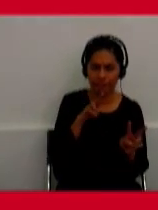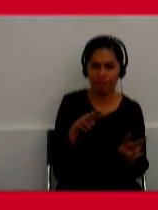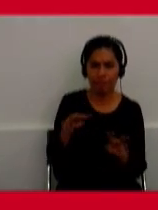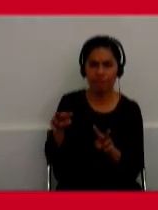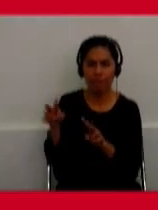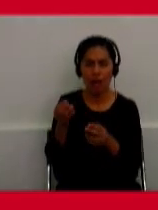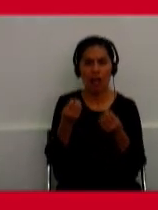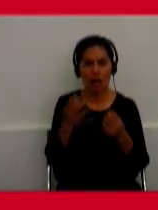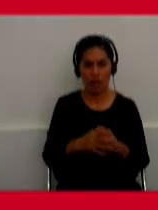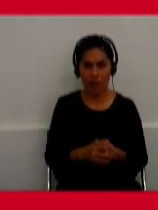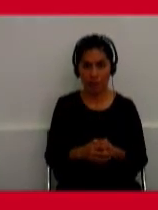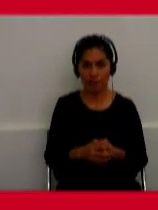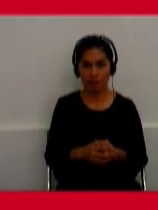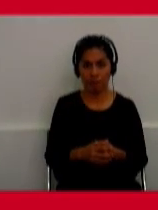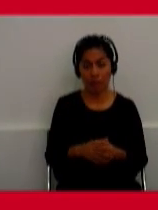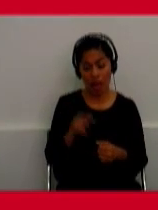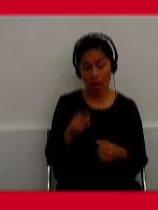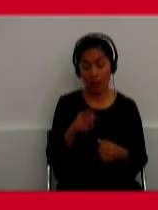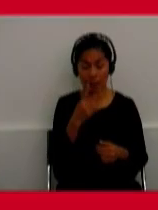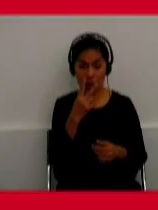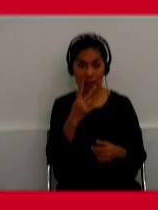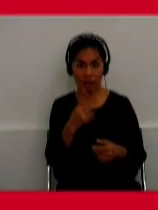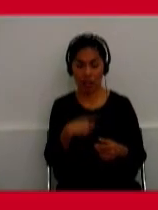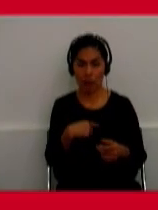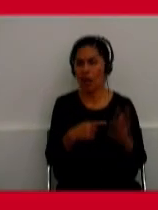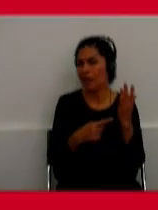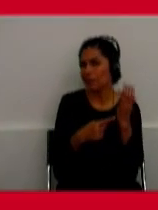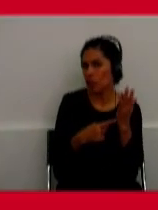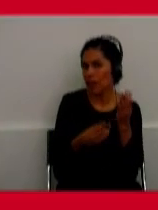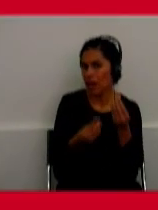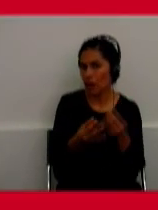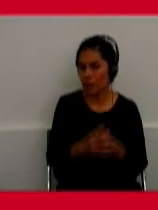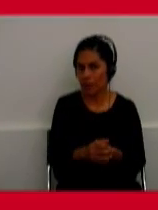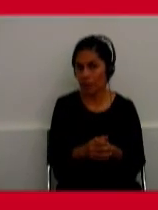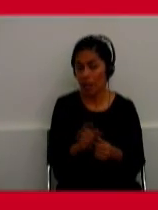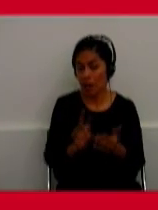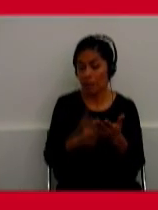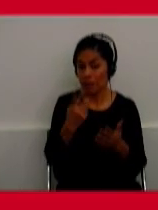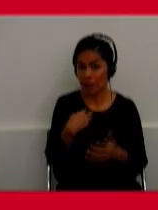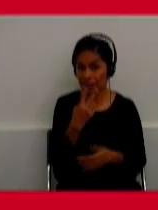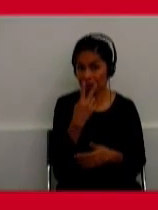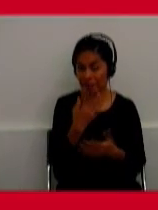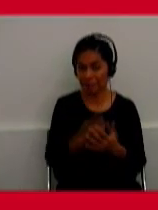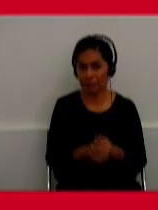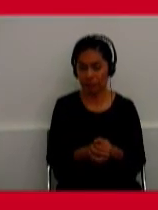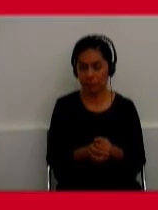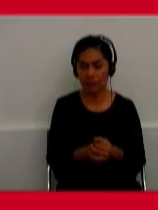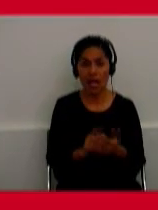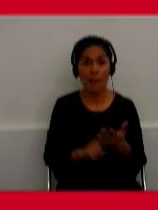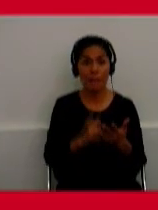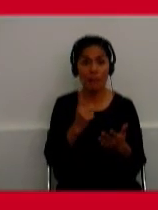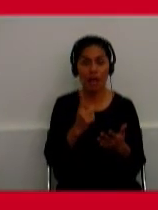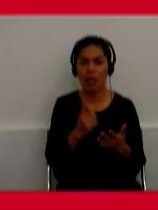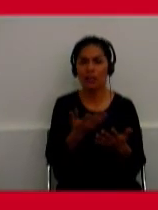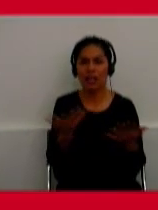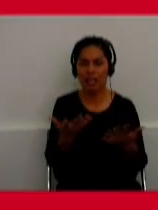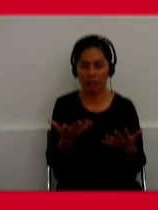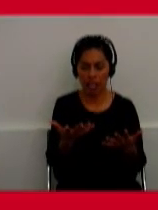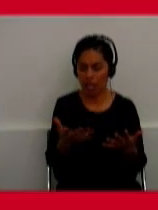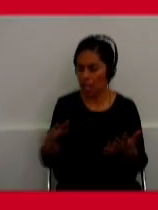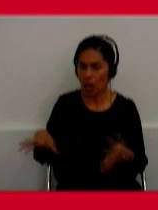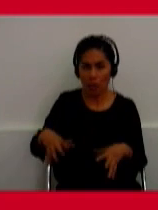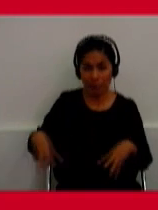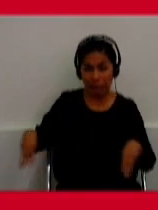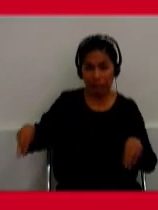dimensionamiento y cómo definir una tecnología. Lo primero que tenemos que hacer es preparar las muestras. Tenemos que tener unas muestras